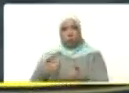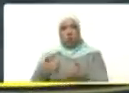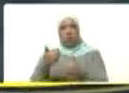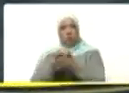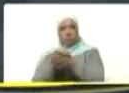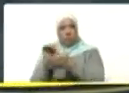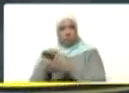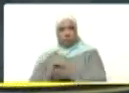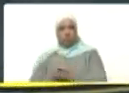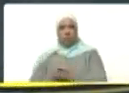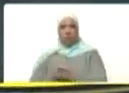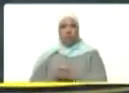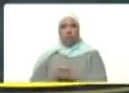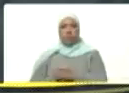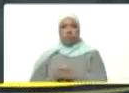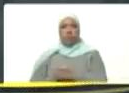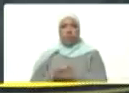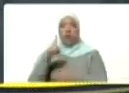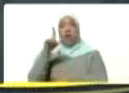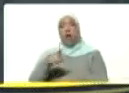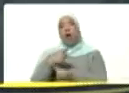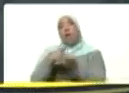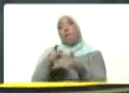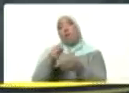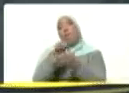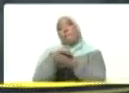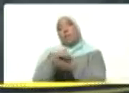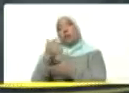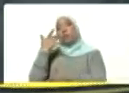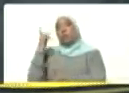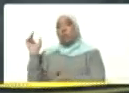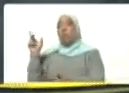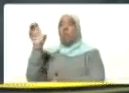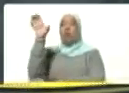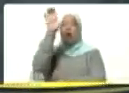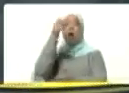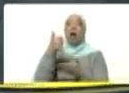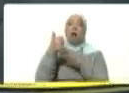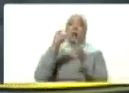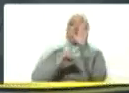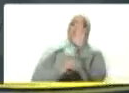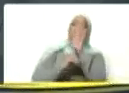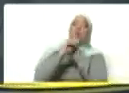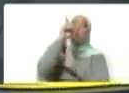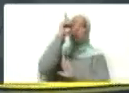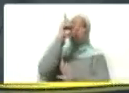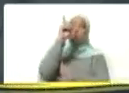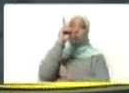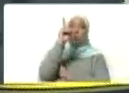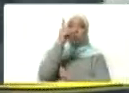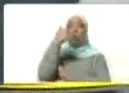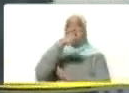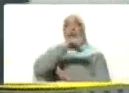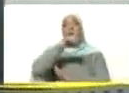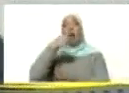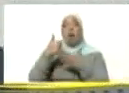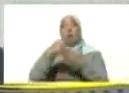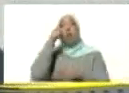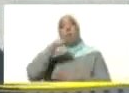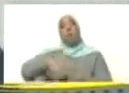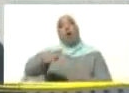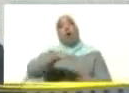has assisted the development. Un país que ha ayudado al desarrollo countries and people de países y